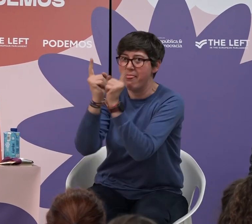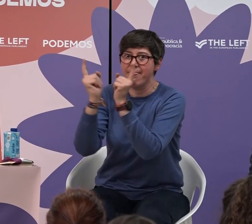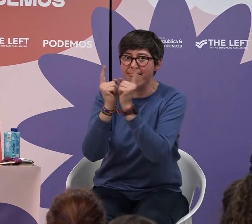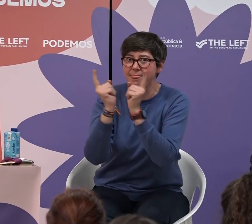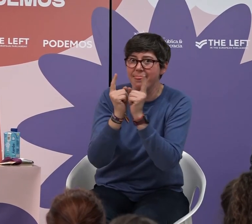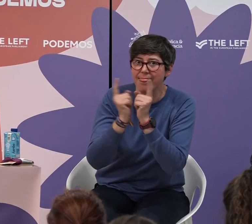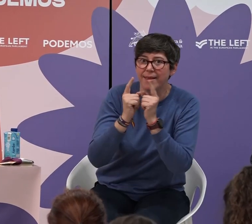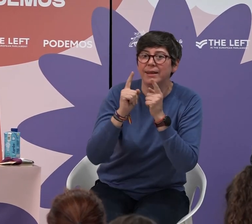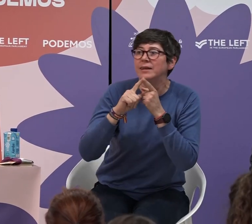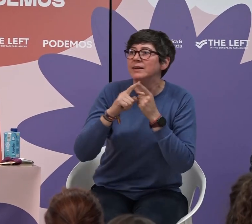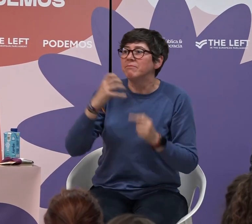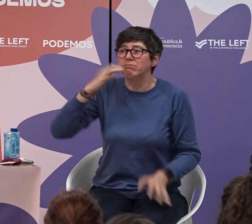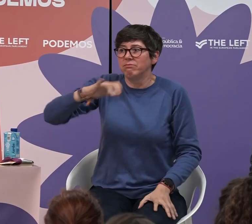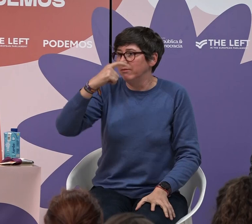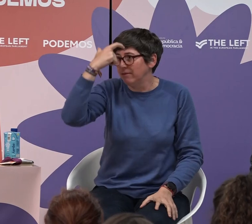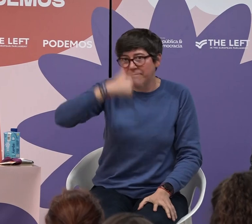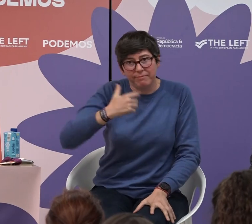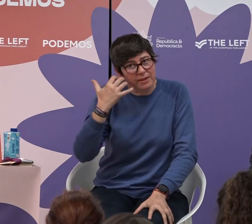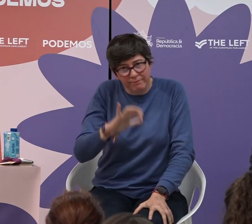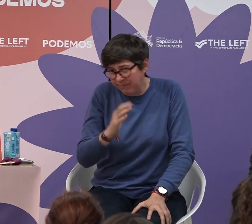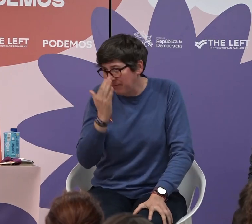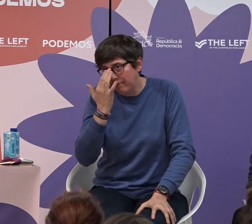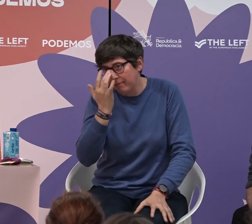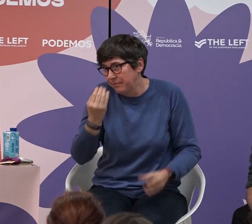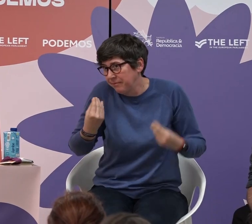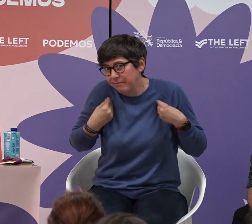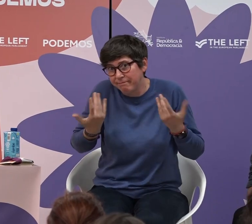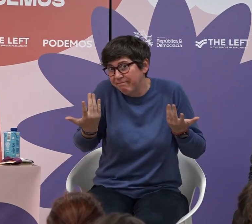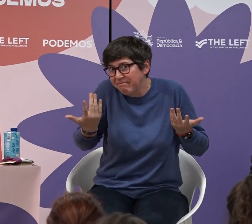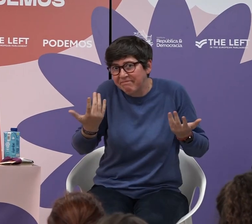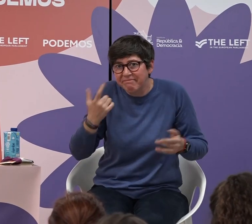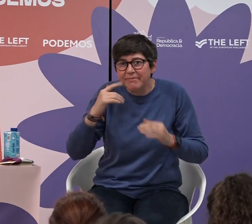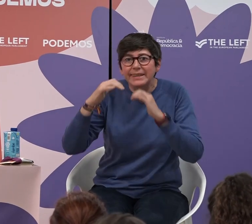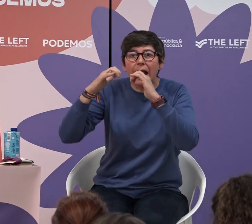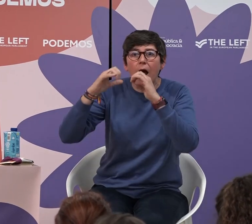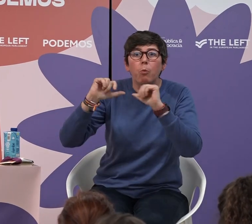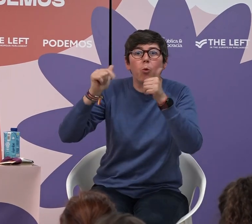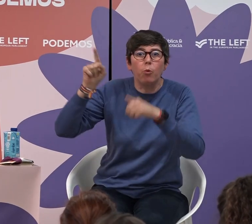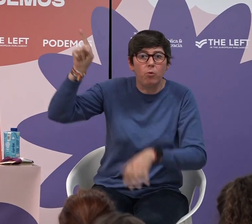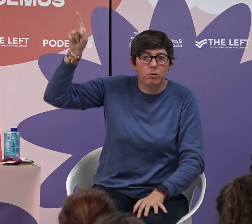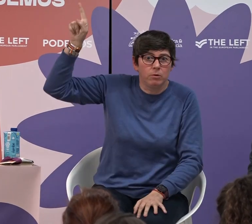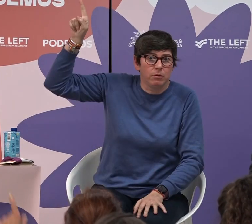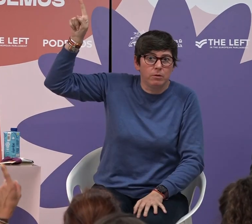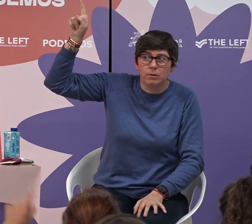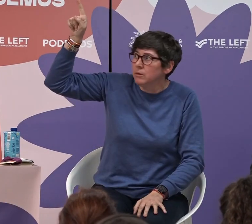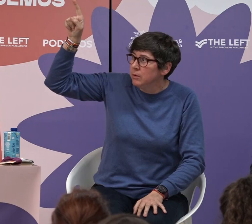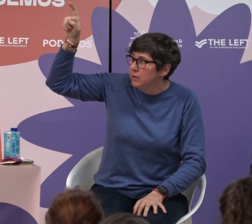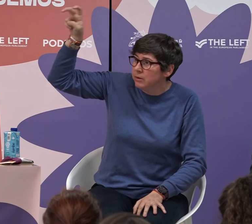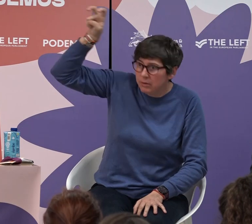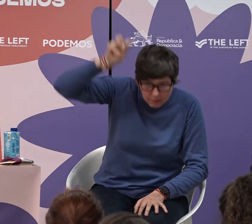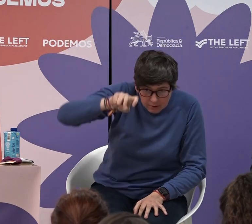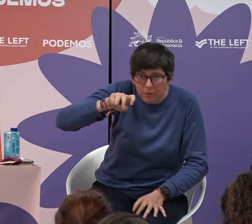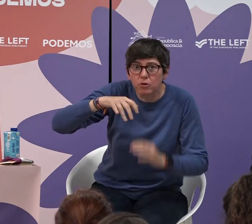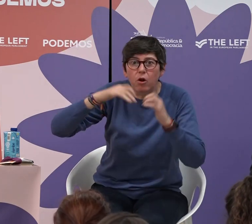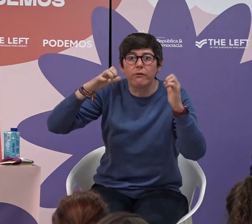vamos a ver la primera bueno forma breve no habéis pedido a ver yo sé que soy una persona extraña no Claro yo empecé en el senado